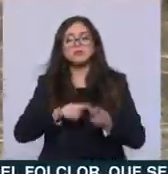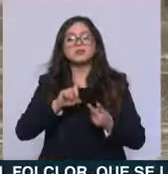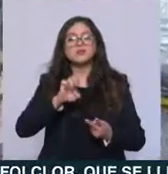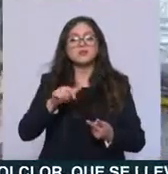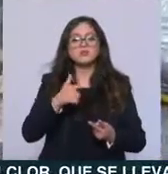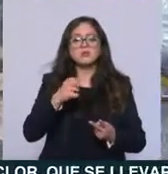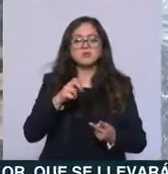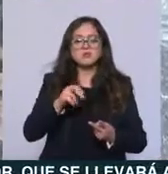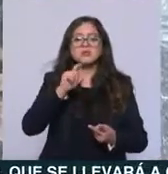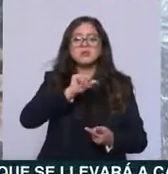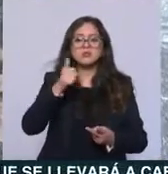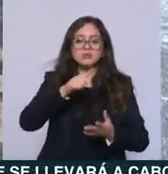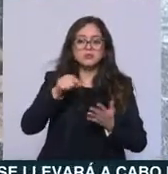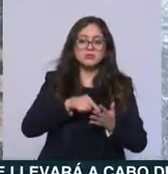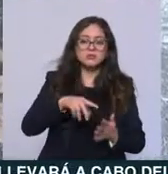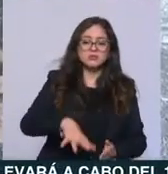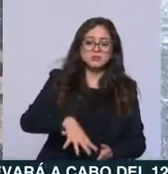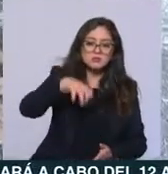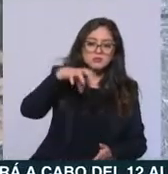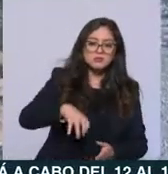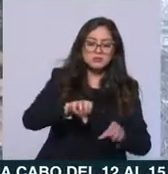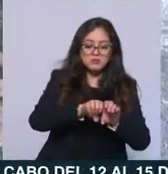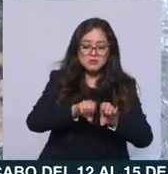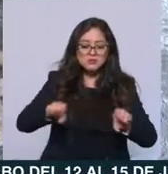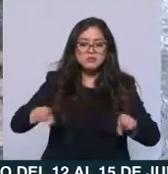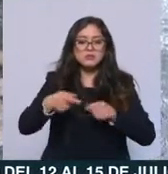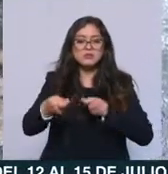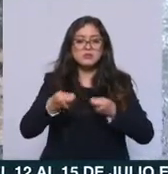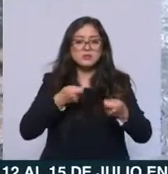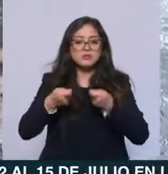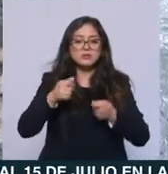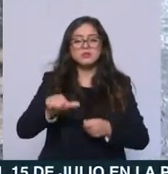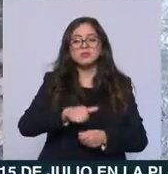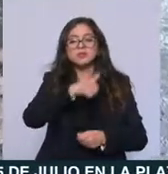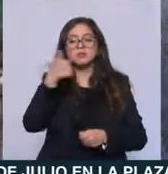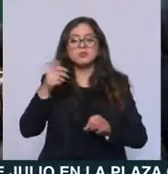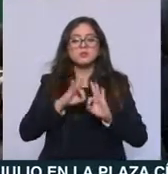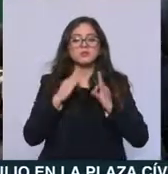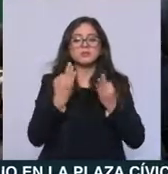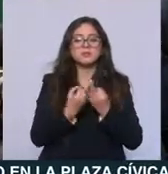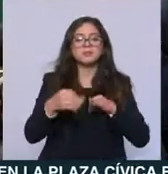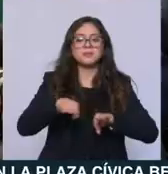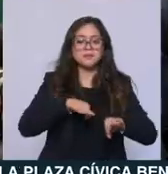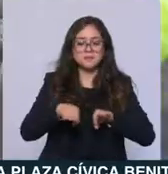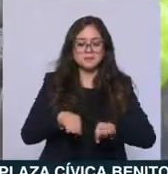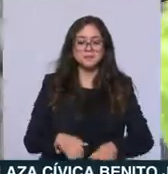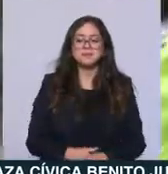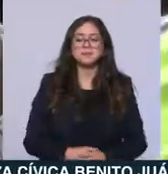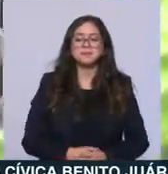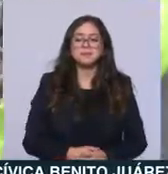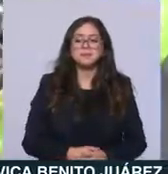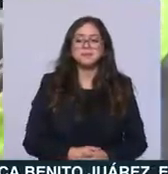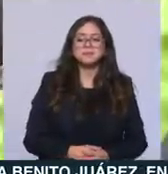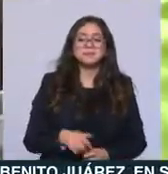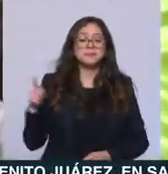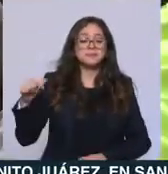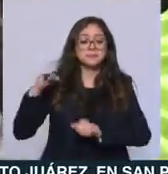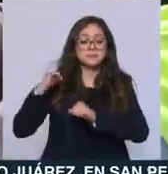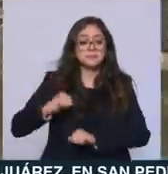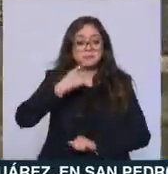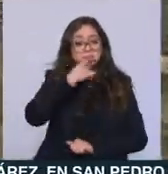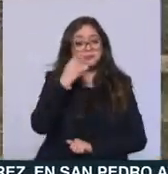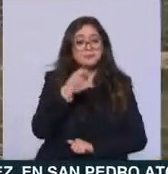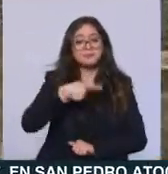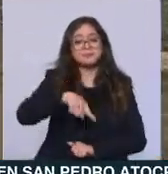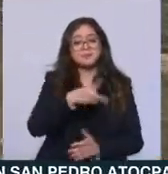de bombeo, construcción de conectores y vasos reguladores, entre otros trabajos. Carmona Paredes informó que la obra con mayor